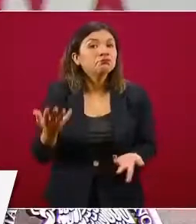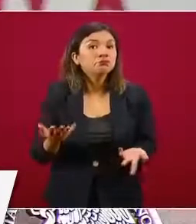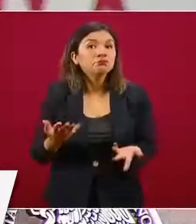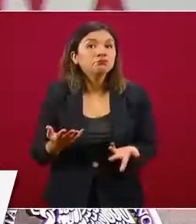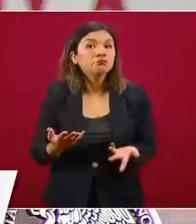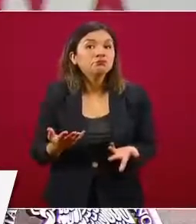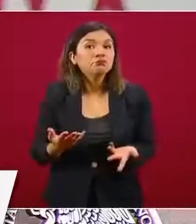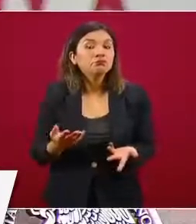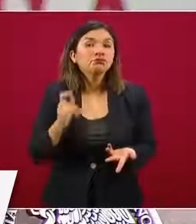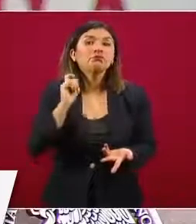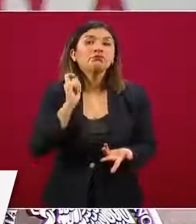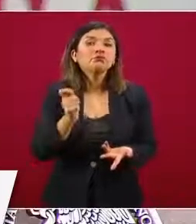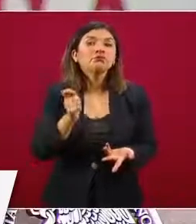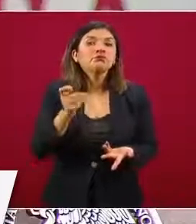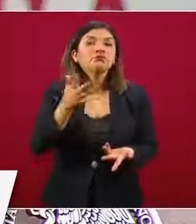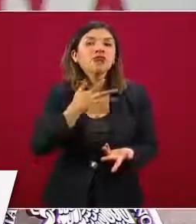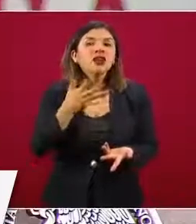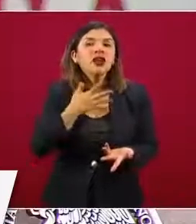que están